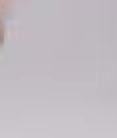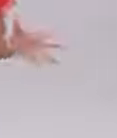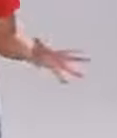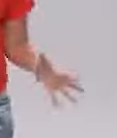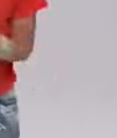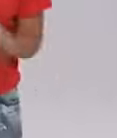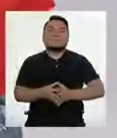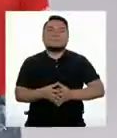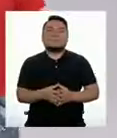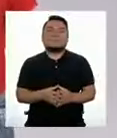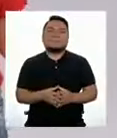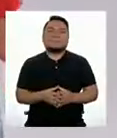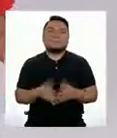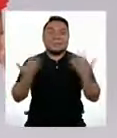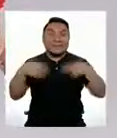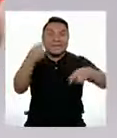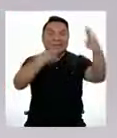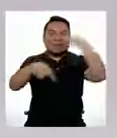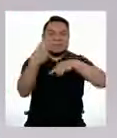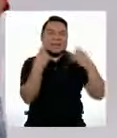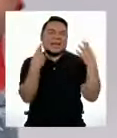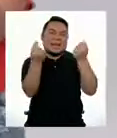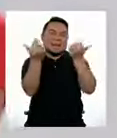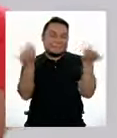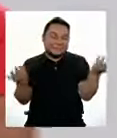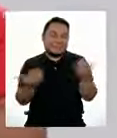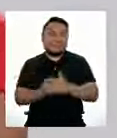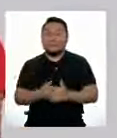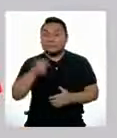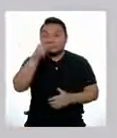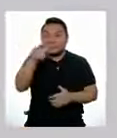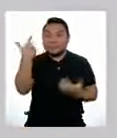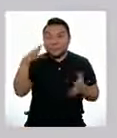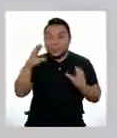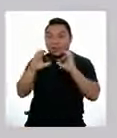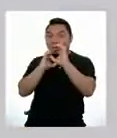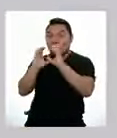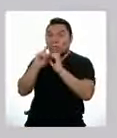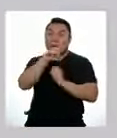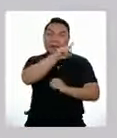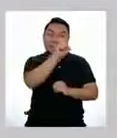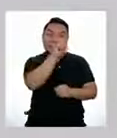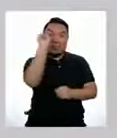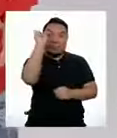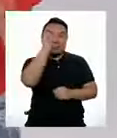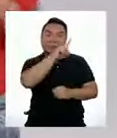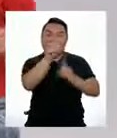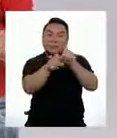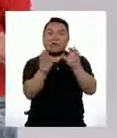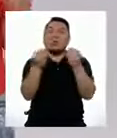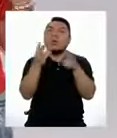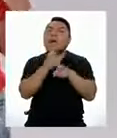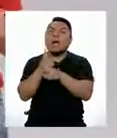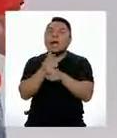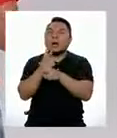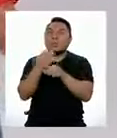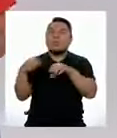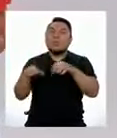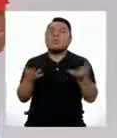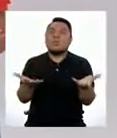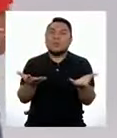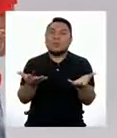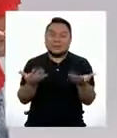¿Viste? Hemos regresado así de rápido al programa. ¿Y ustedes lograron conversar sobre la pregunta que nos dejó la profesora? Espero que sí, porque